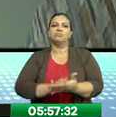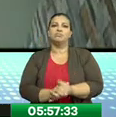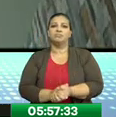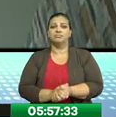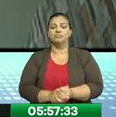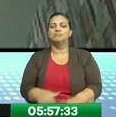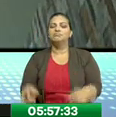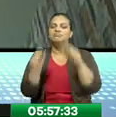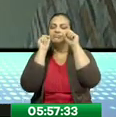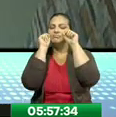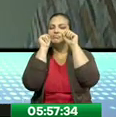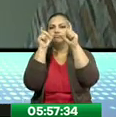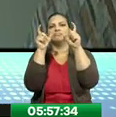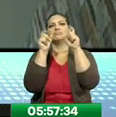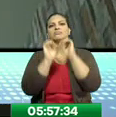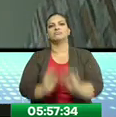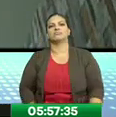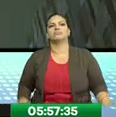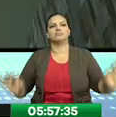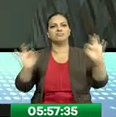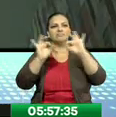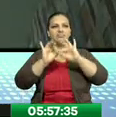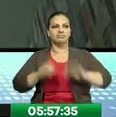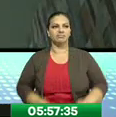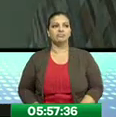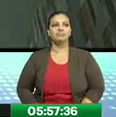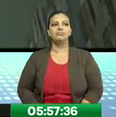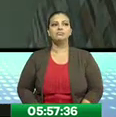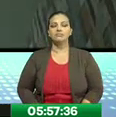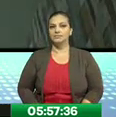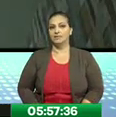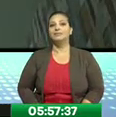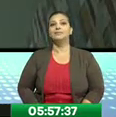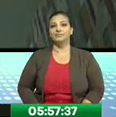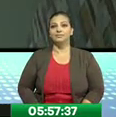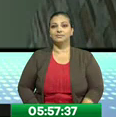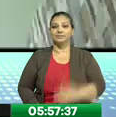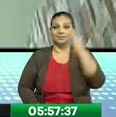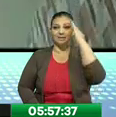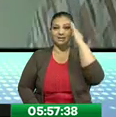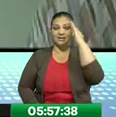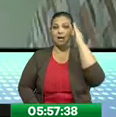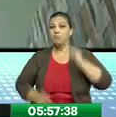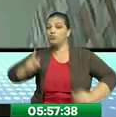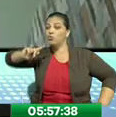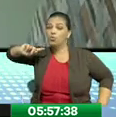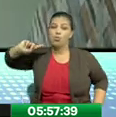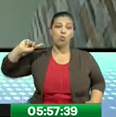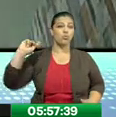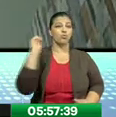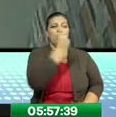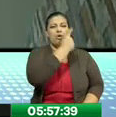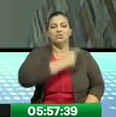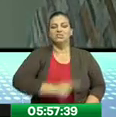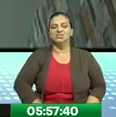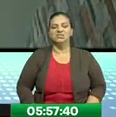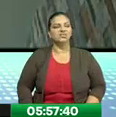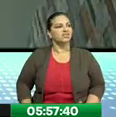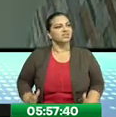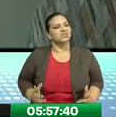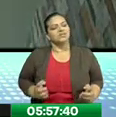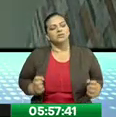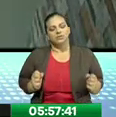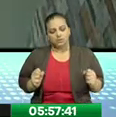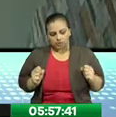por el sector. La gente está cansada. ¿Sabes qué es el problema? La gente está enardecida, la gente ya es un hervidero, es una olla